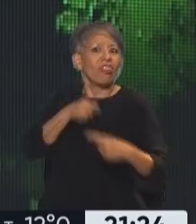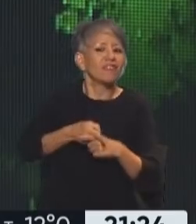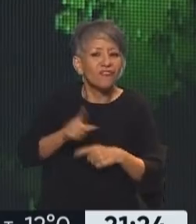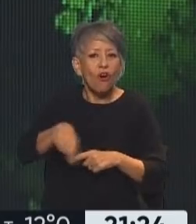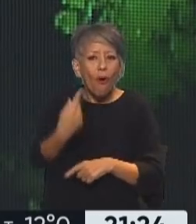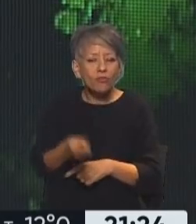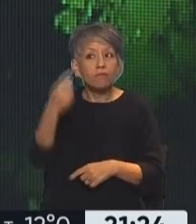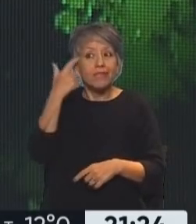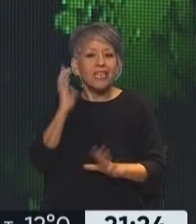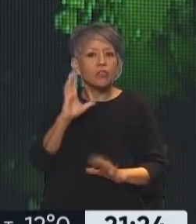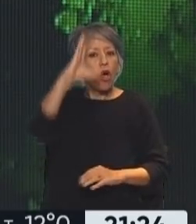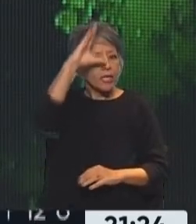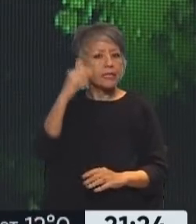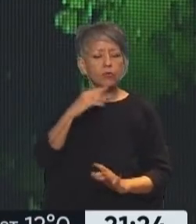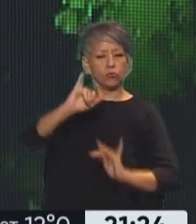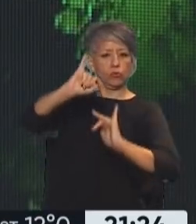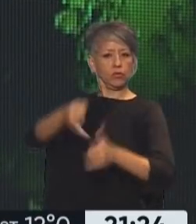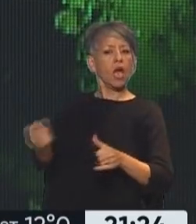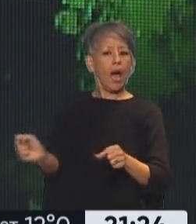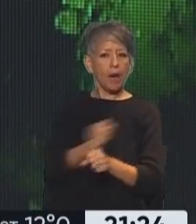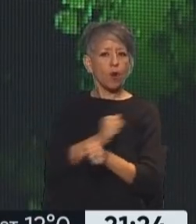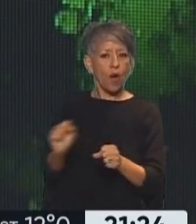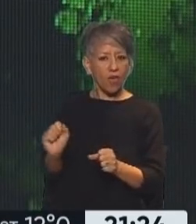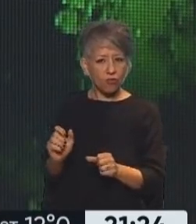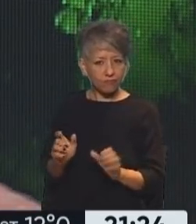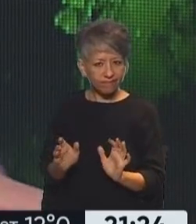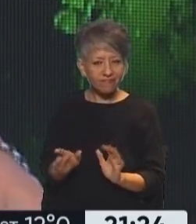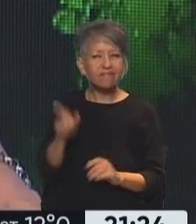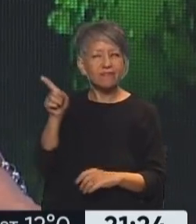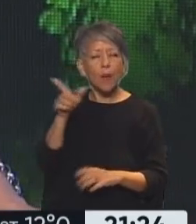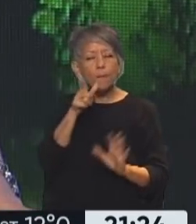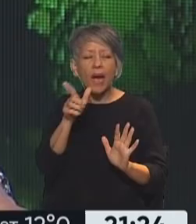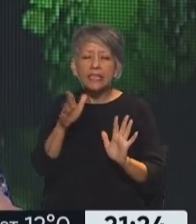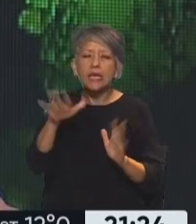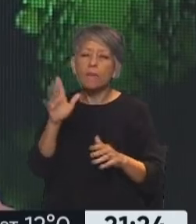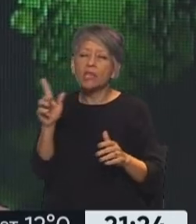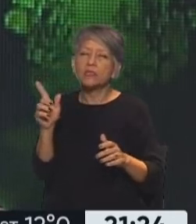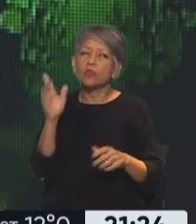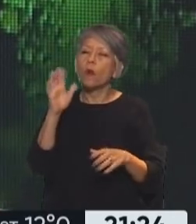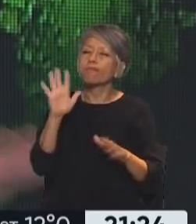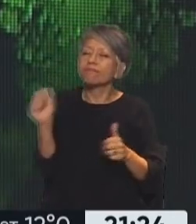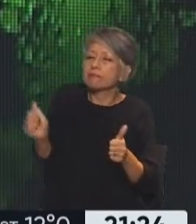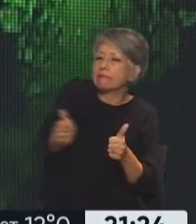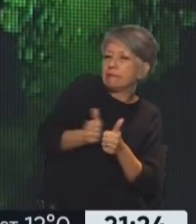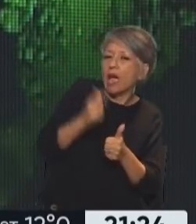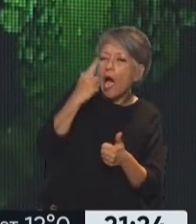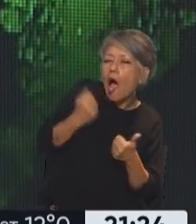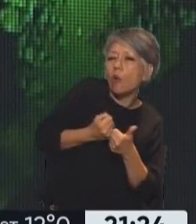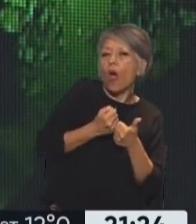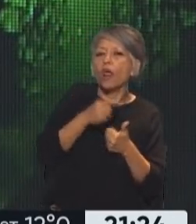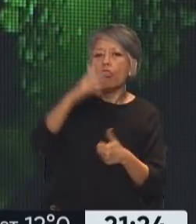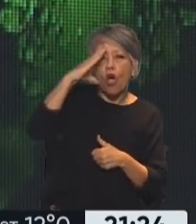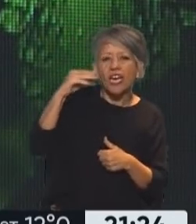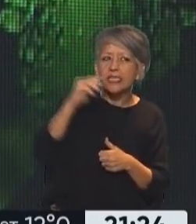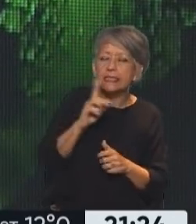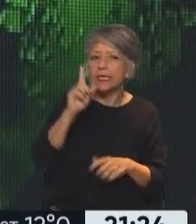la aprobación de Cristina Fernández de Kirchner, ¿sí? Pareciera ser más un alfil kirchnerista que lo que podría haber propuesto Alberto por estas horas.